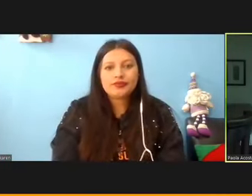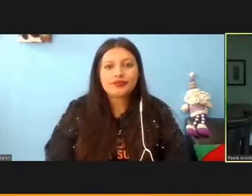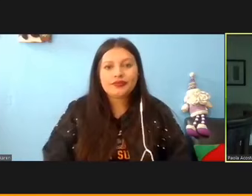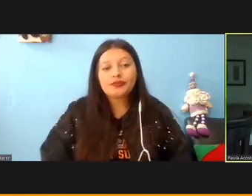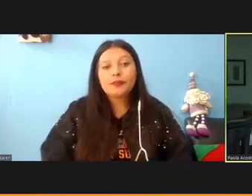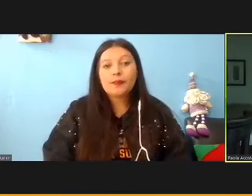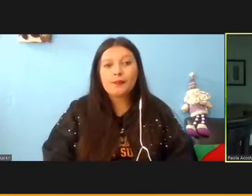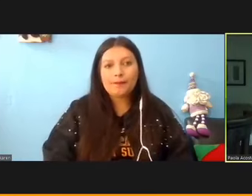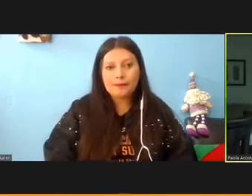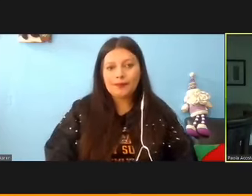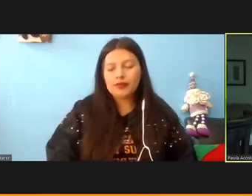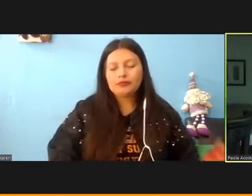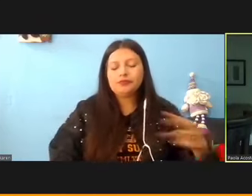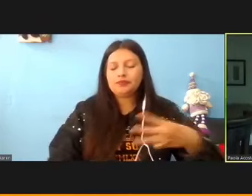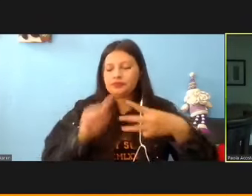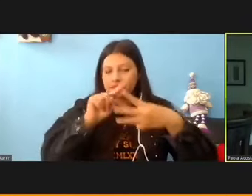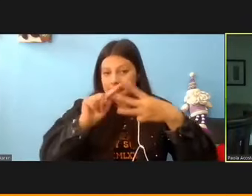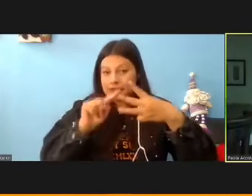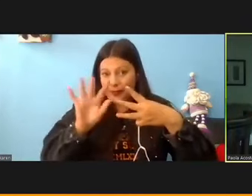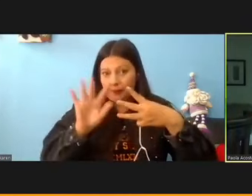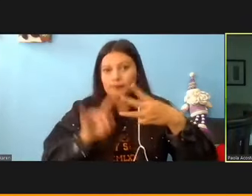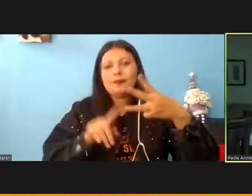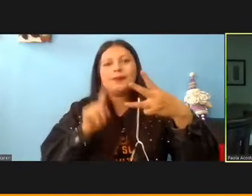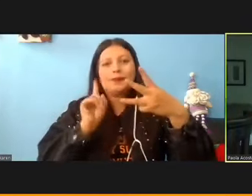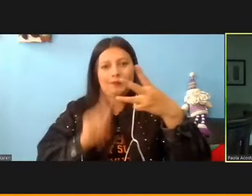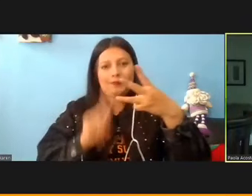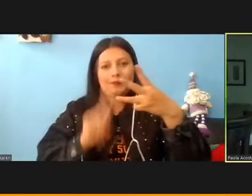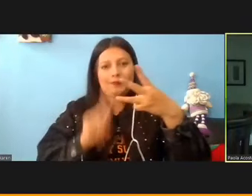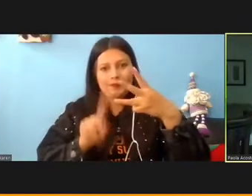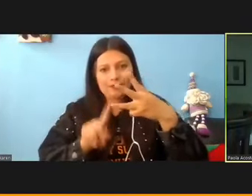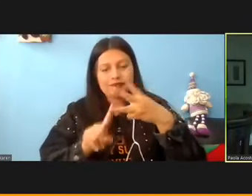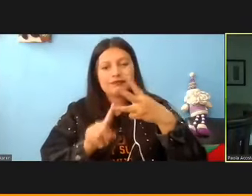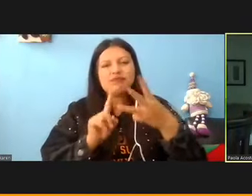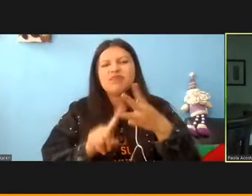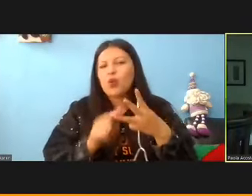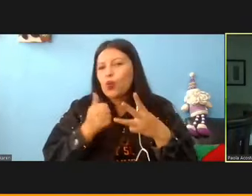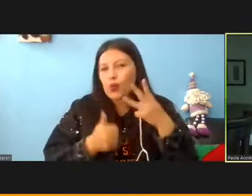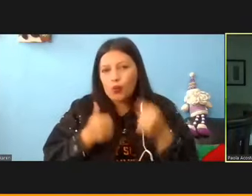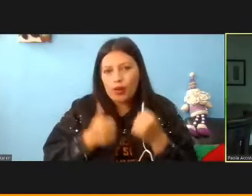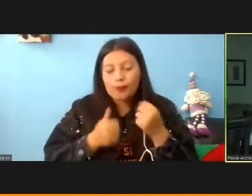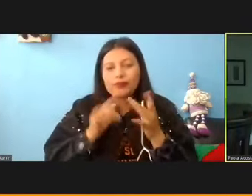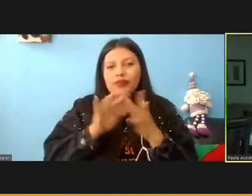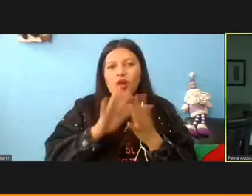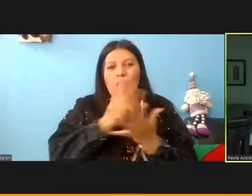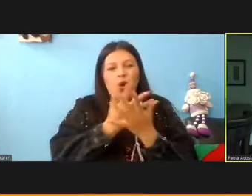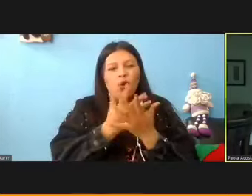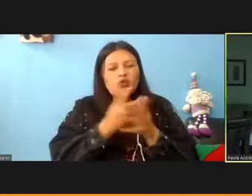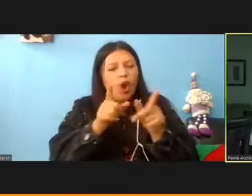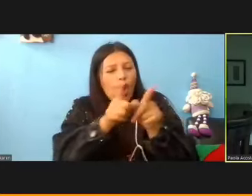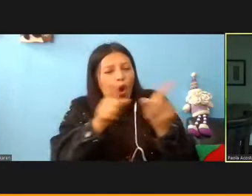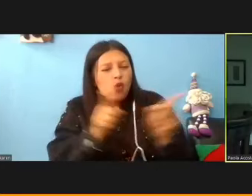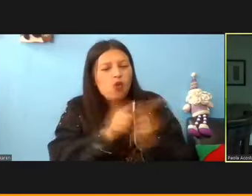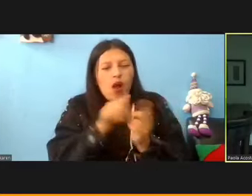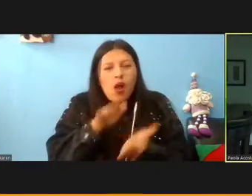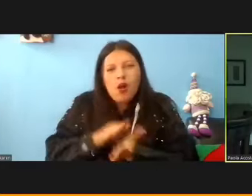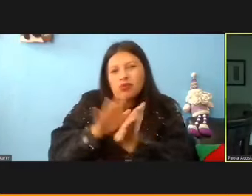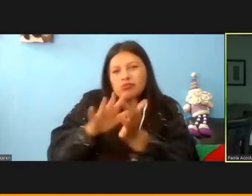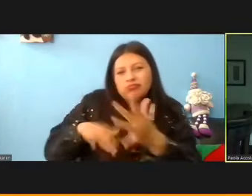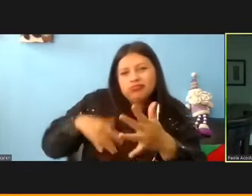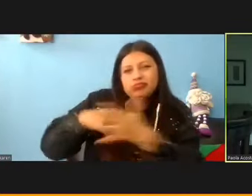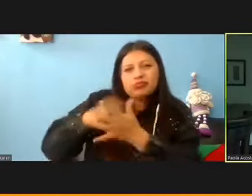Y una tercera y gran conclusión del eje 5 es que estéticas, lugares y archivos de